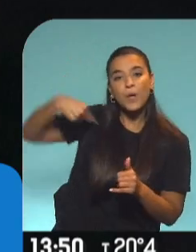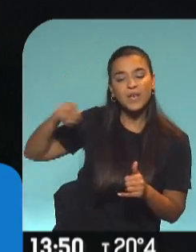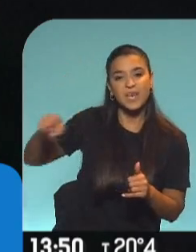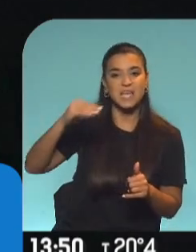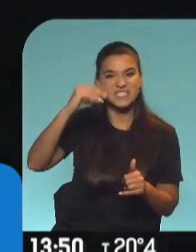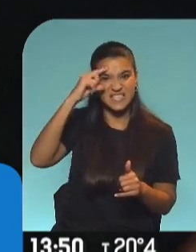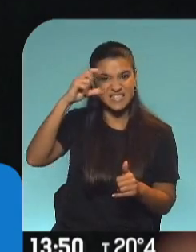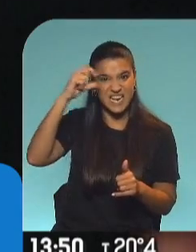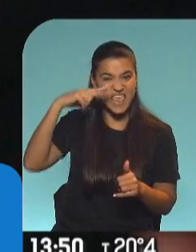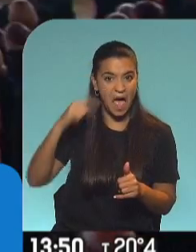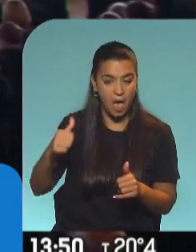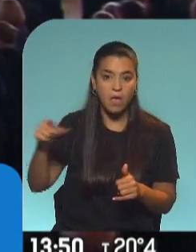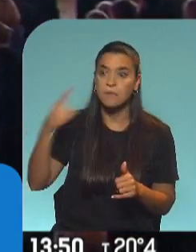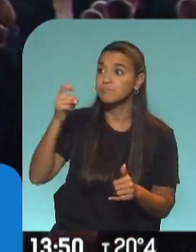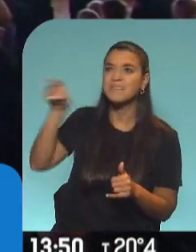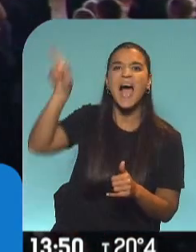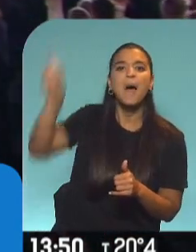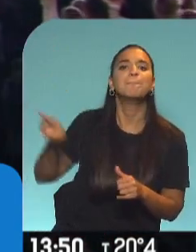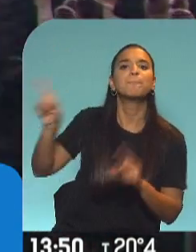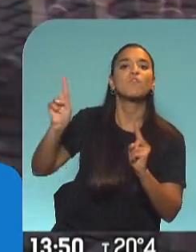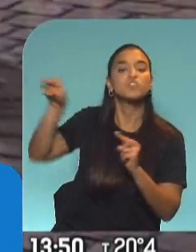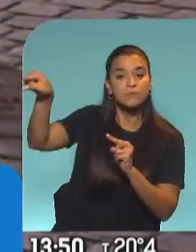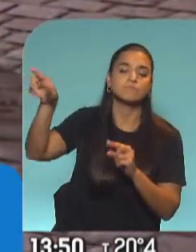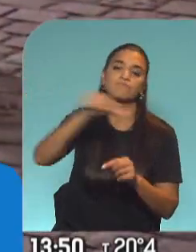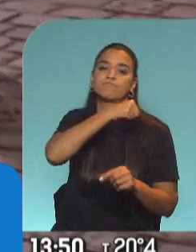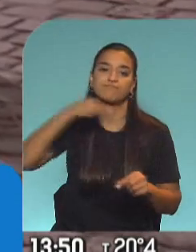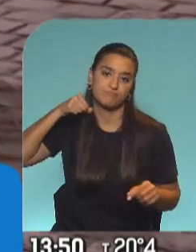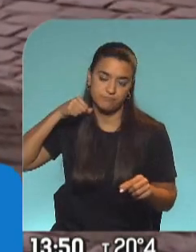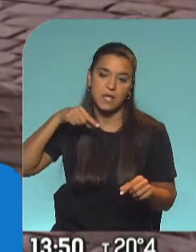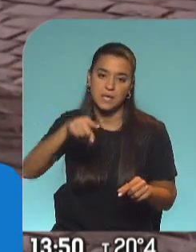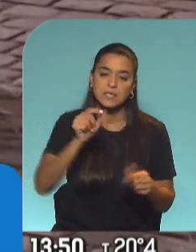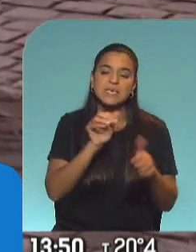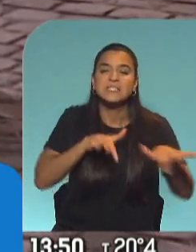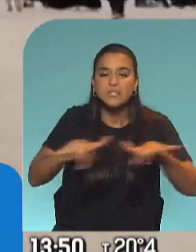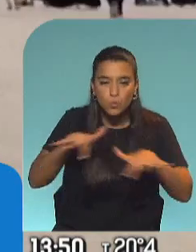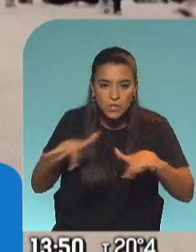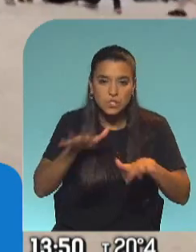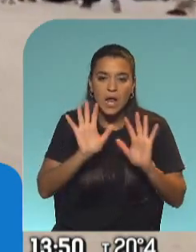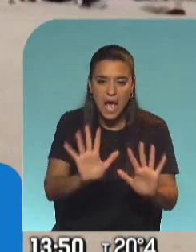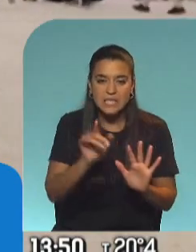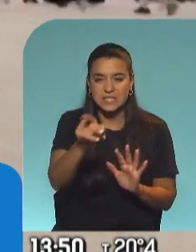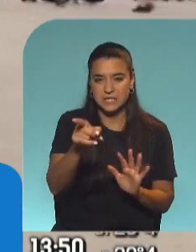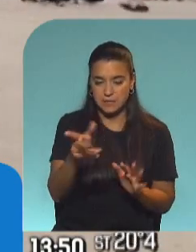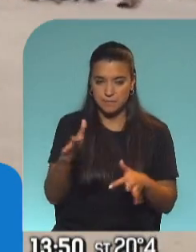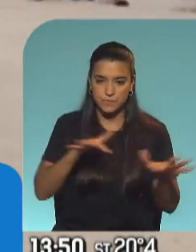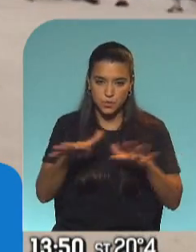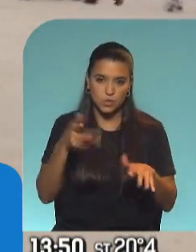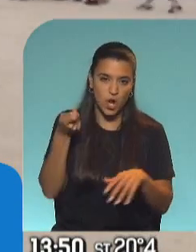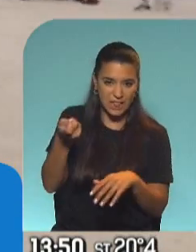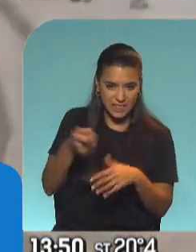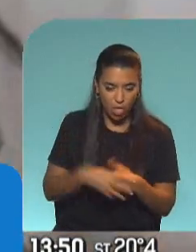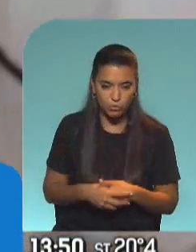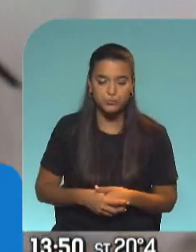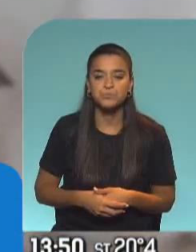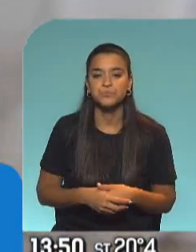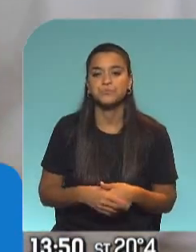checheno lo identificó y lo decapitaron. Esa es un poco la situación y el cuadro en el cual se produjo este atentado. La